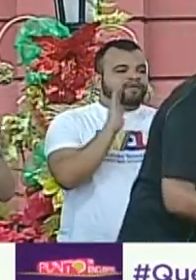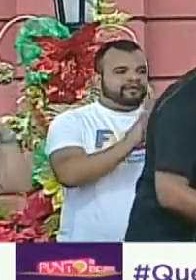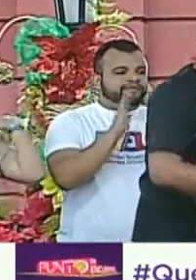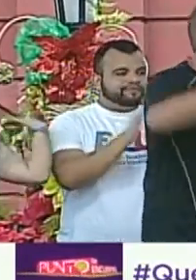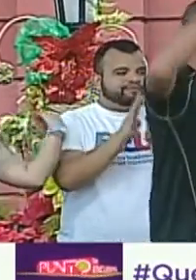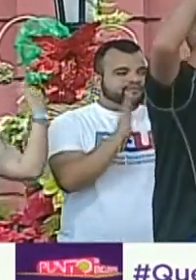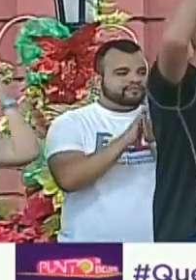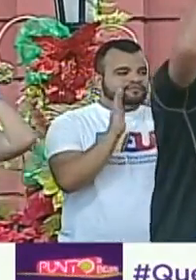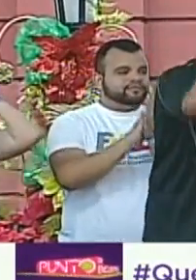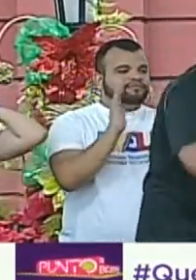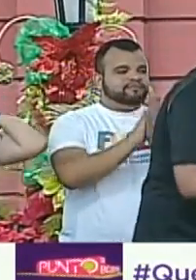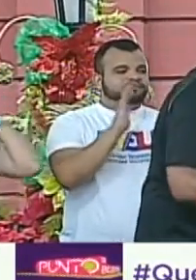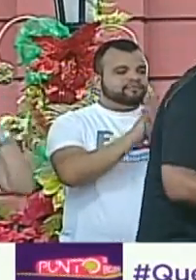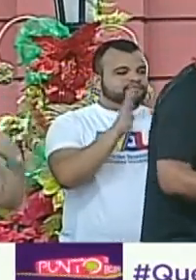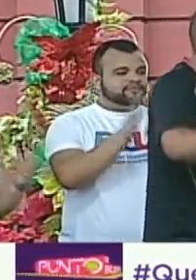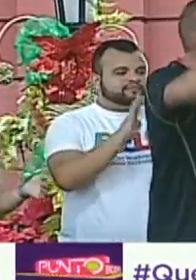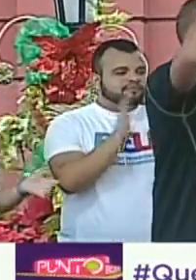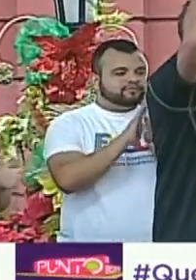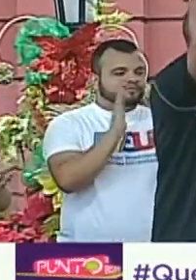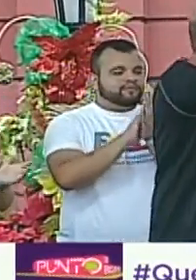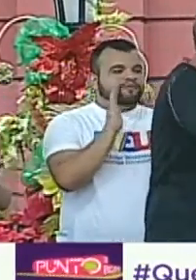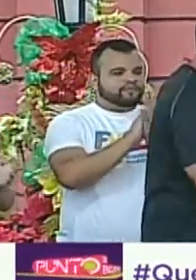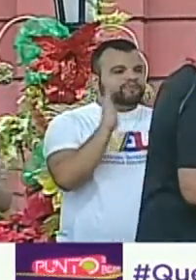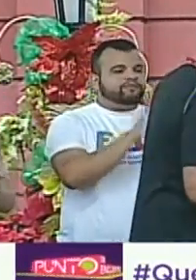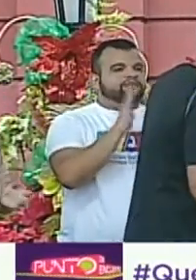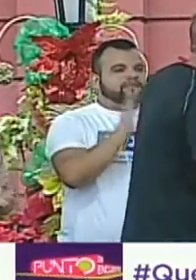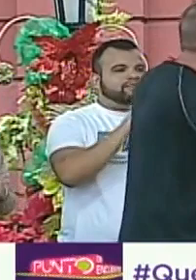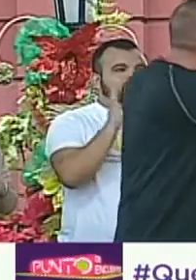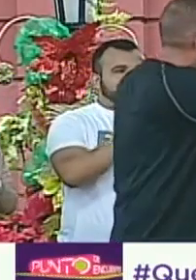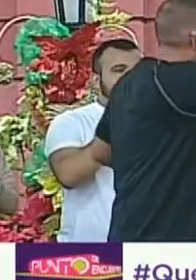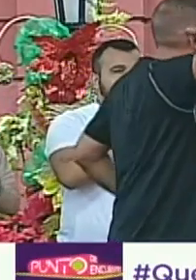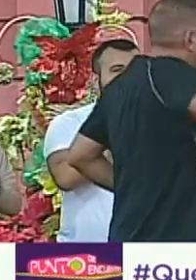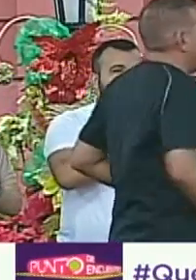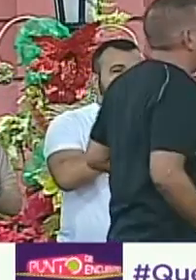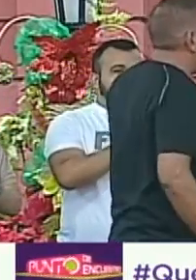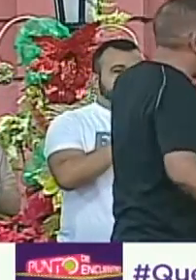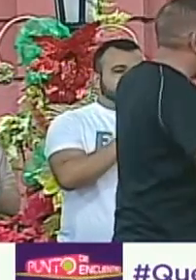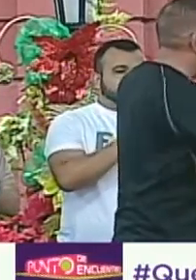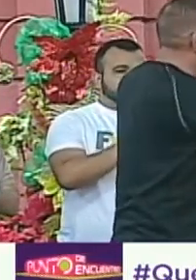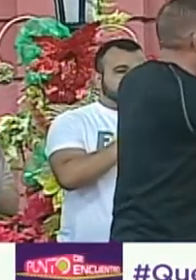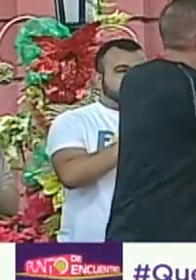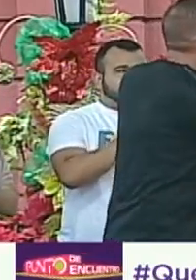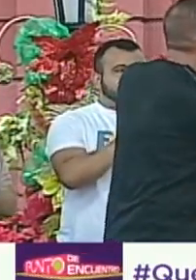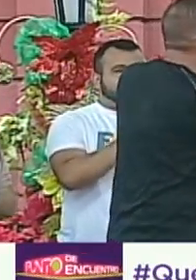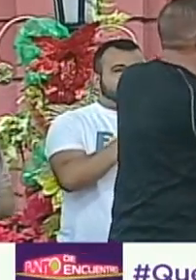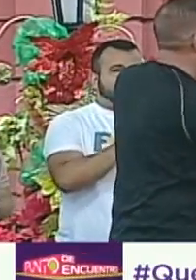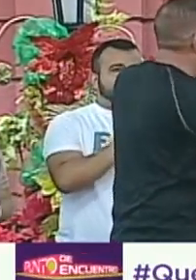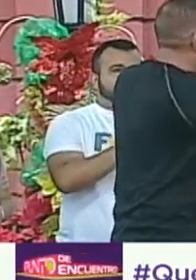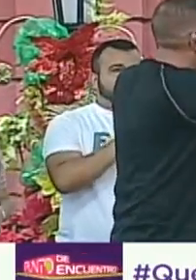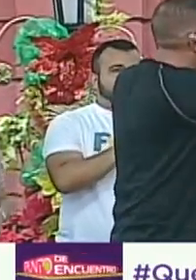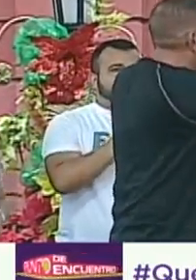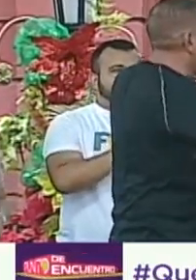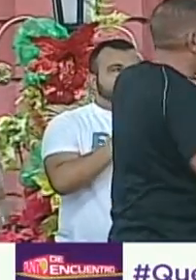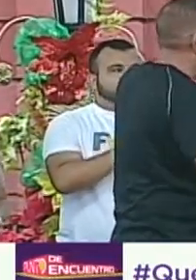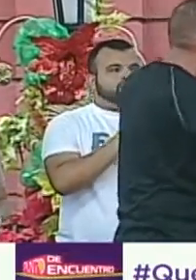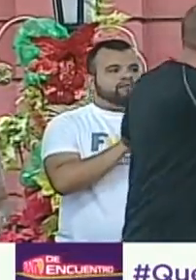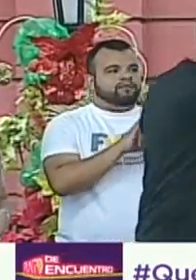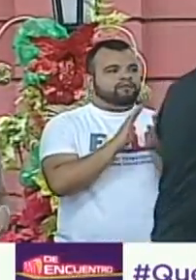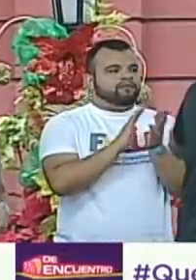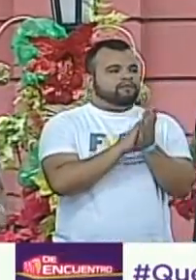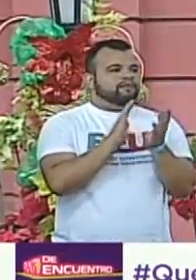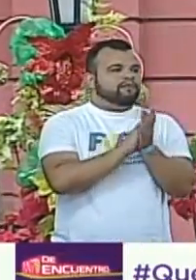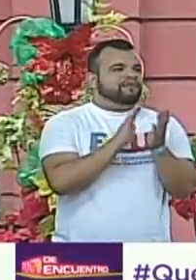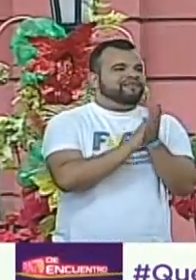la libertad, por la revolución bolivariana y por la revolución cultural. Presidente, estamos a sus órdenes. Moros en la